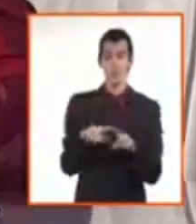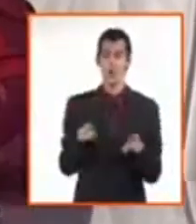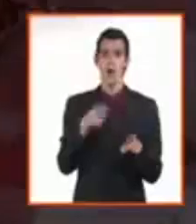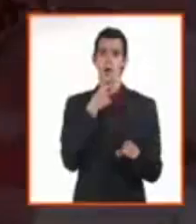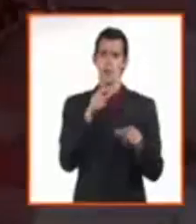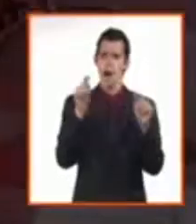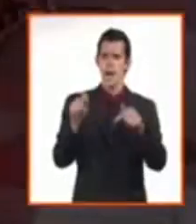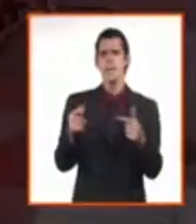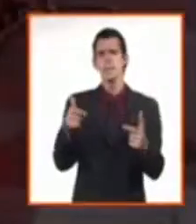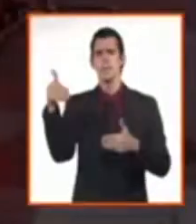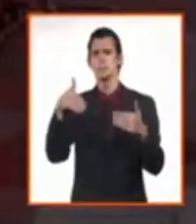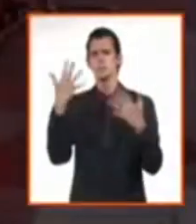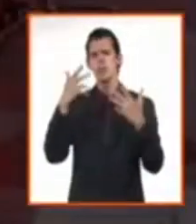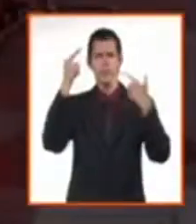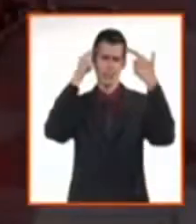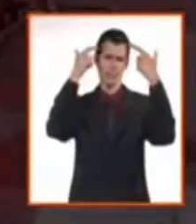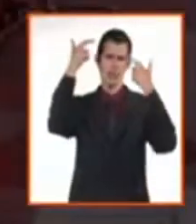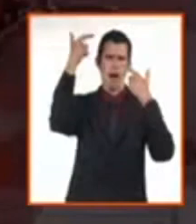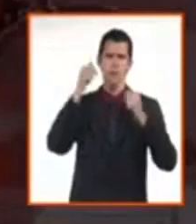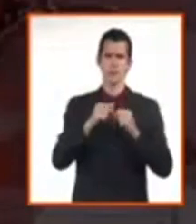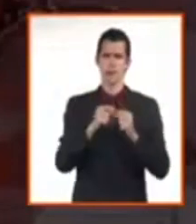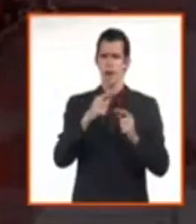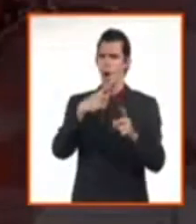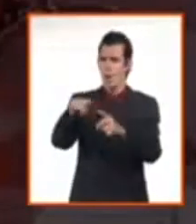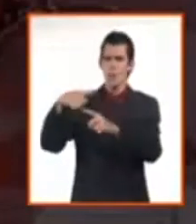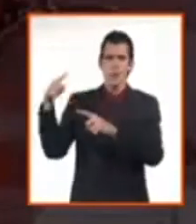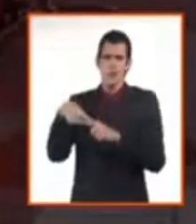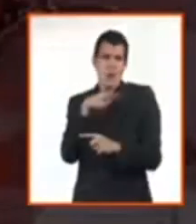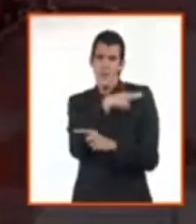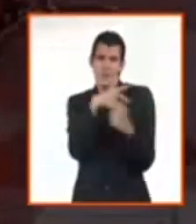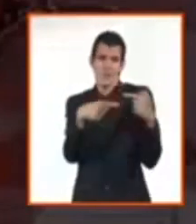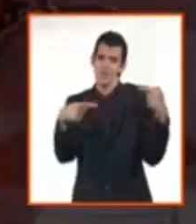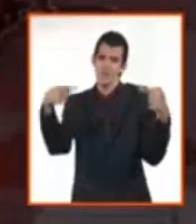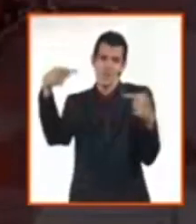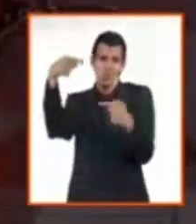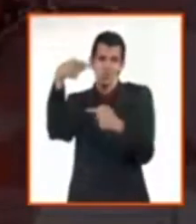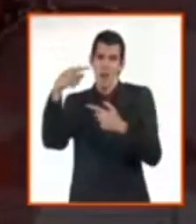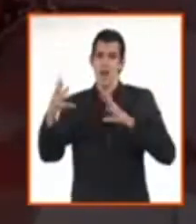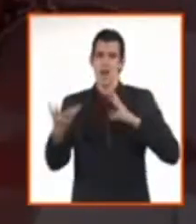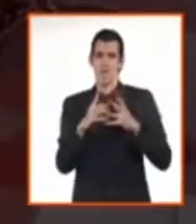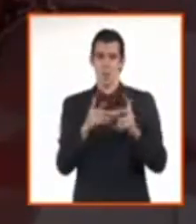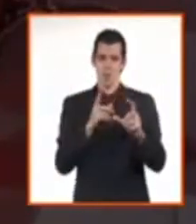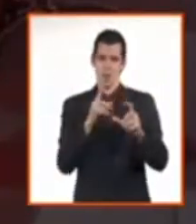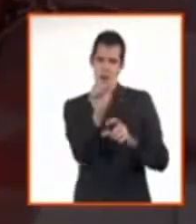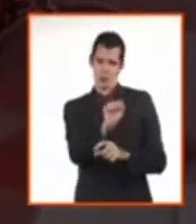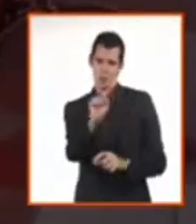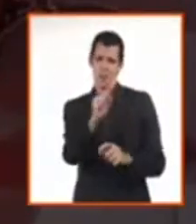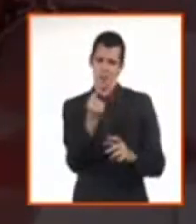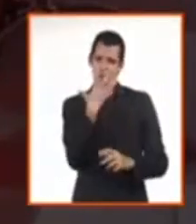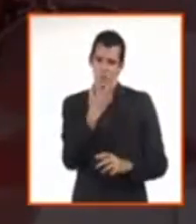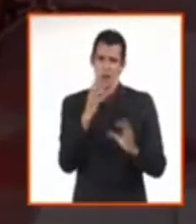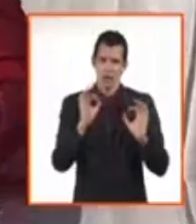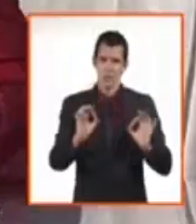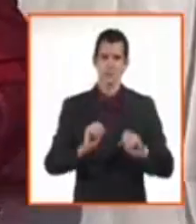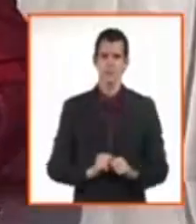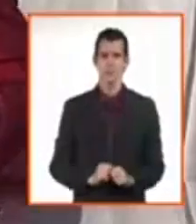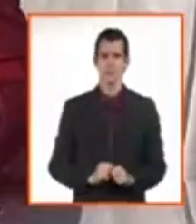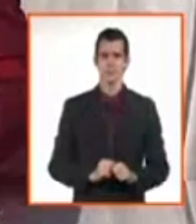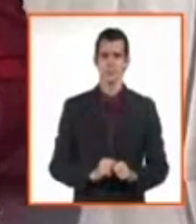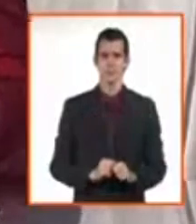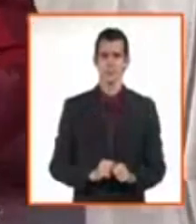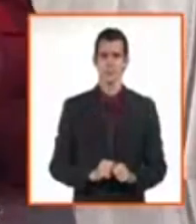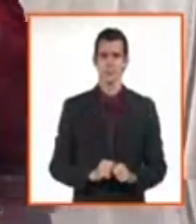también en la clausura del congreso de clacso que está teniendo lugar en méxico donde están los cientistas sociales de américa silvio le haya cantado el